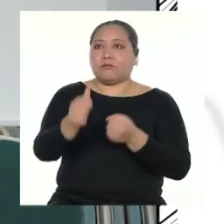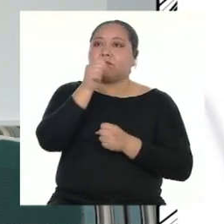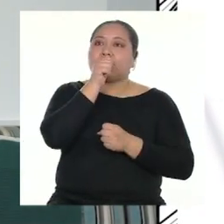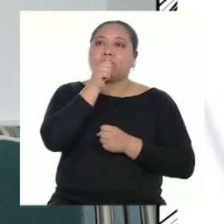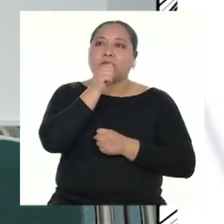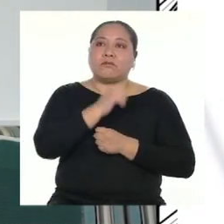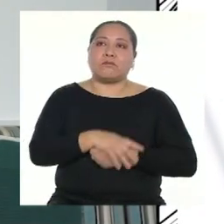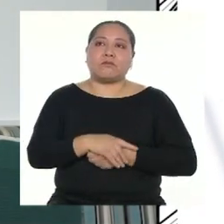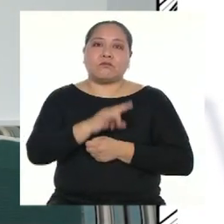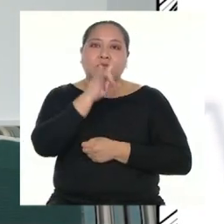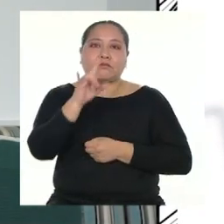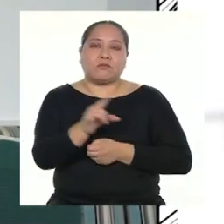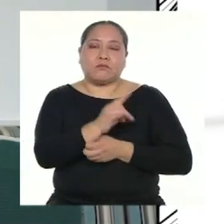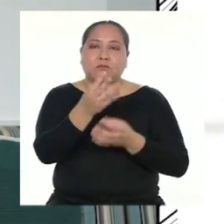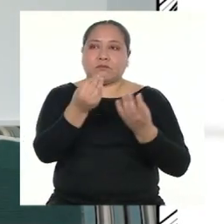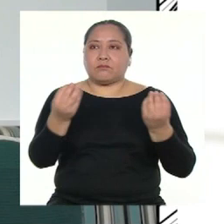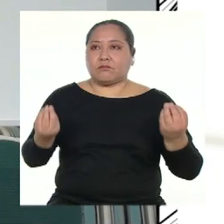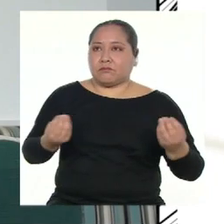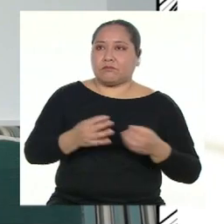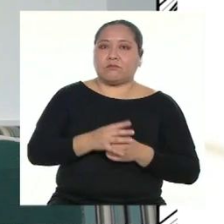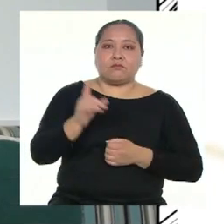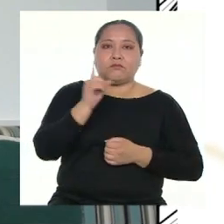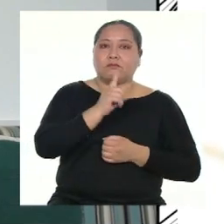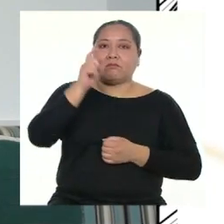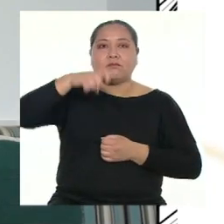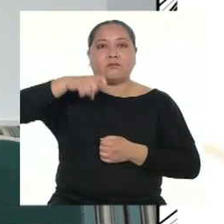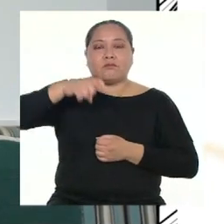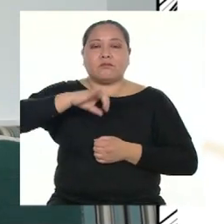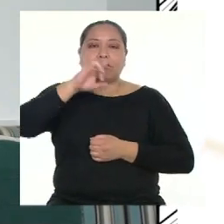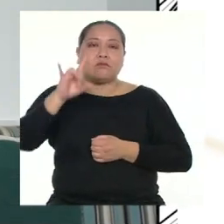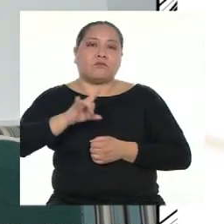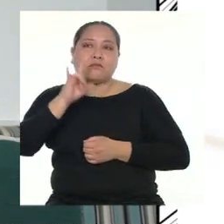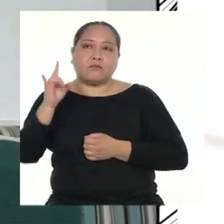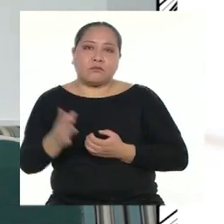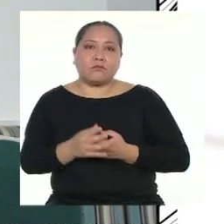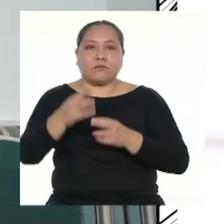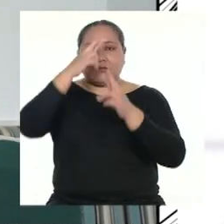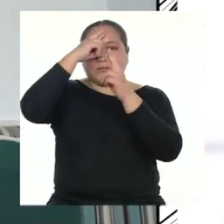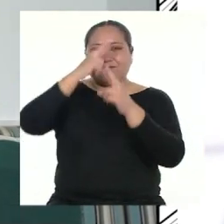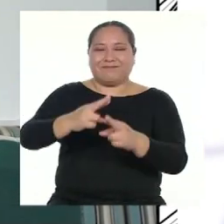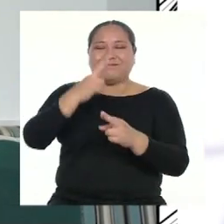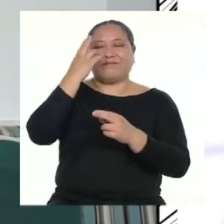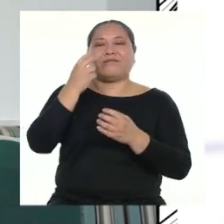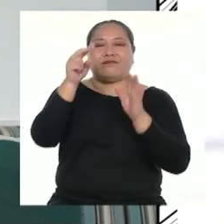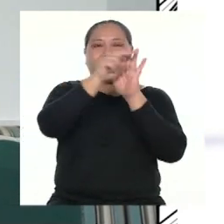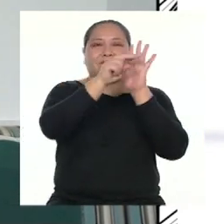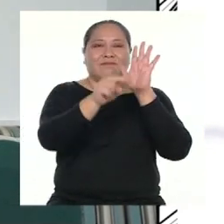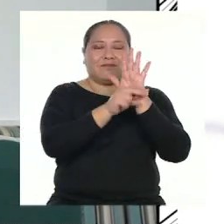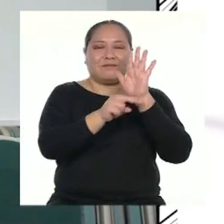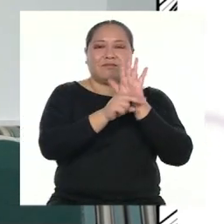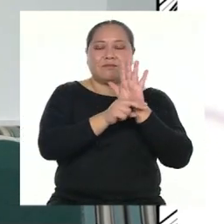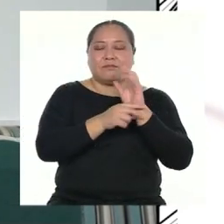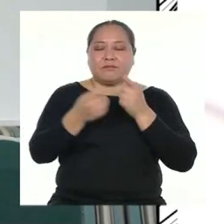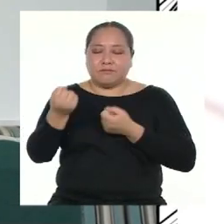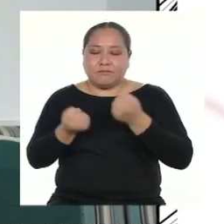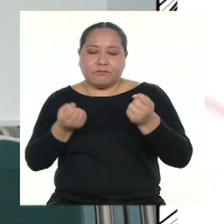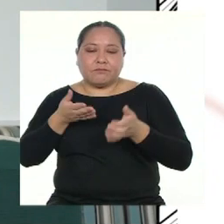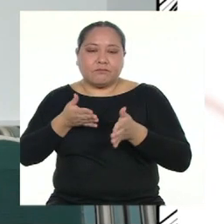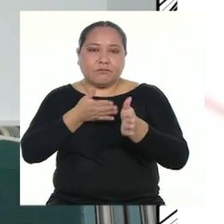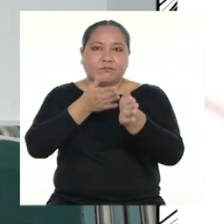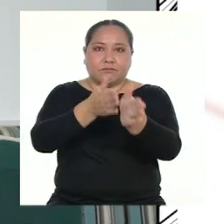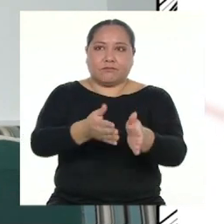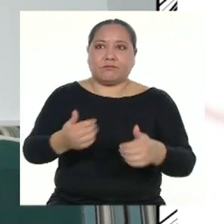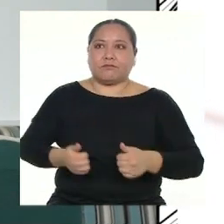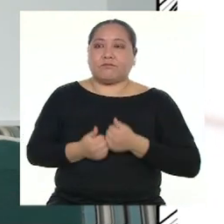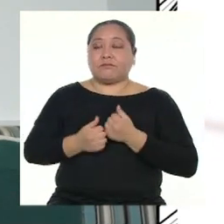muchos casos lo utilizan en exceso y además no necesariamente lo usan cumpliendo las normas de tránsito que son importantes para convivir. Por